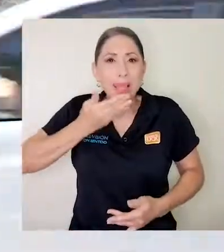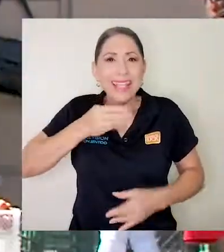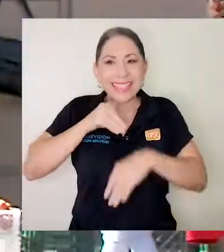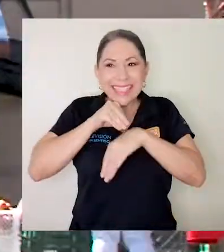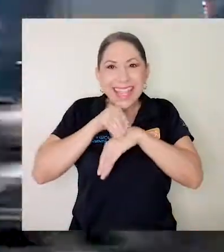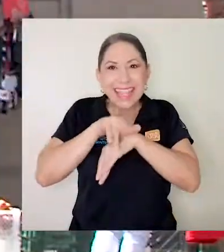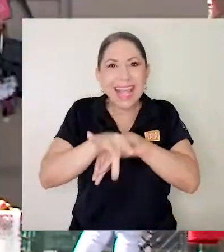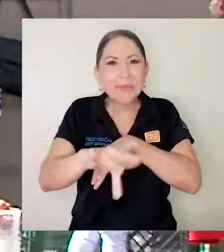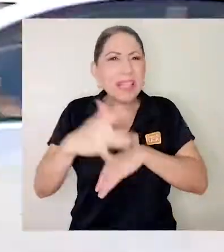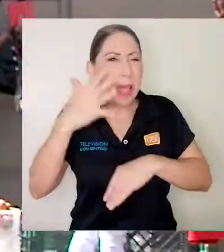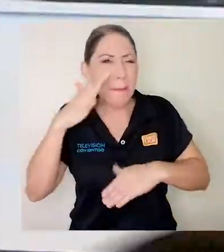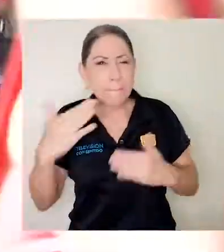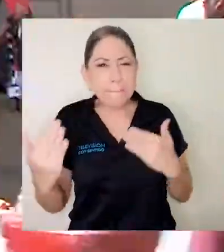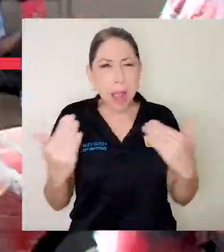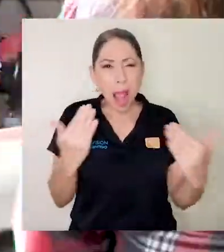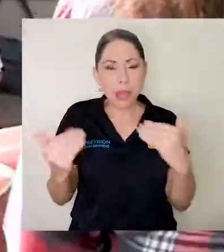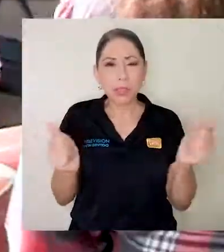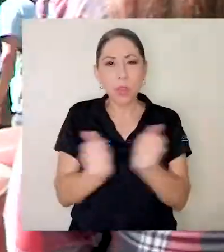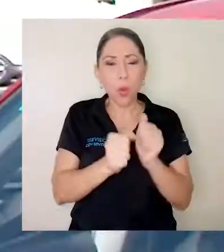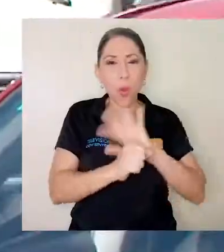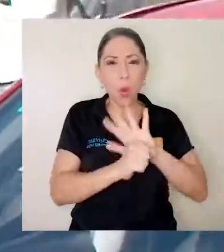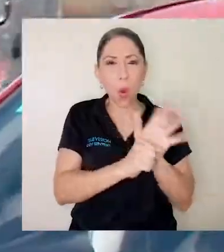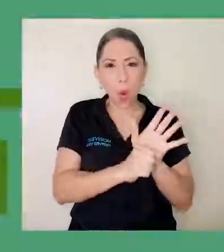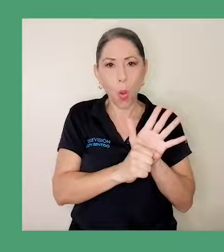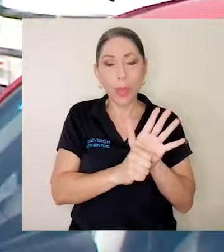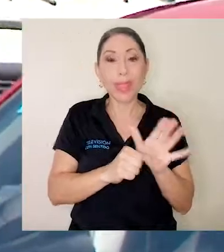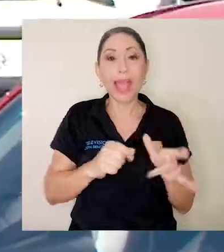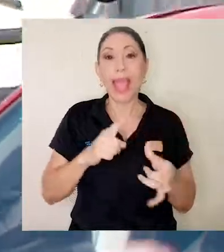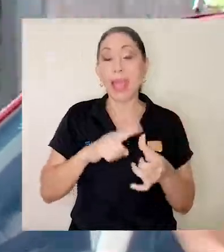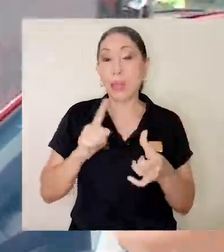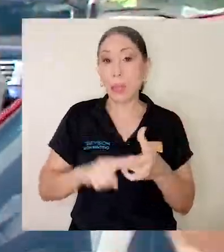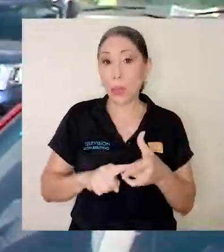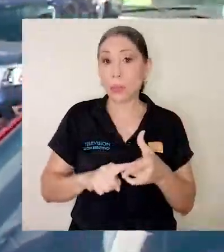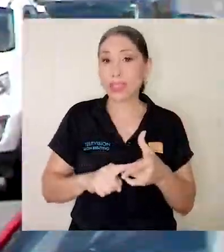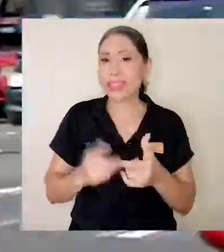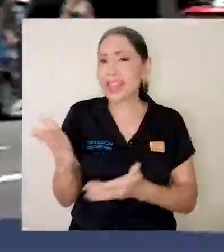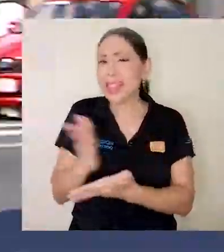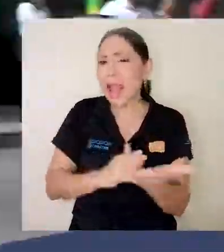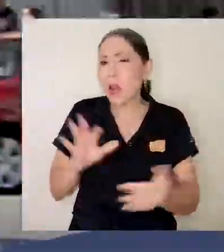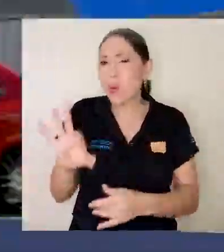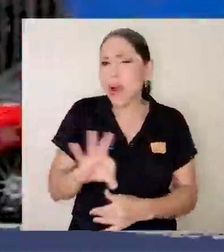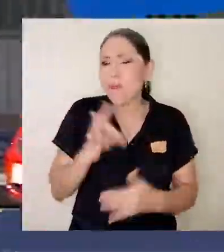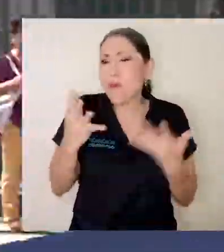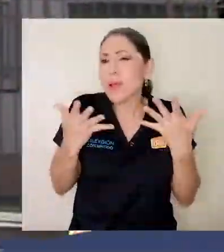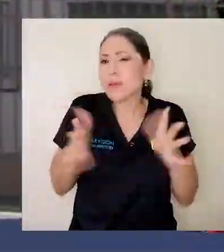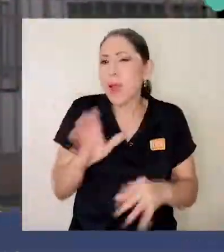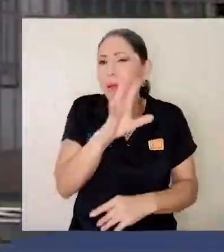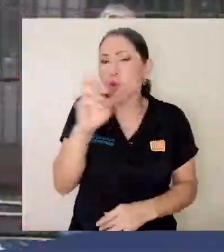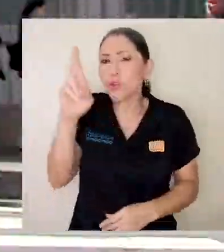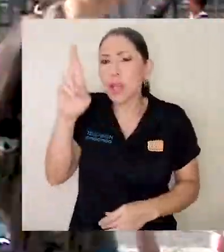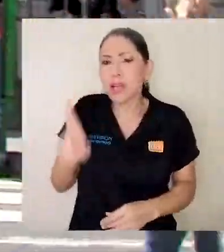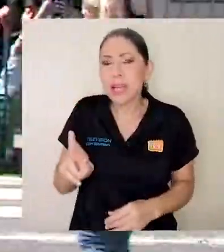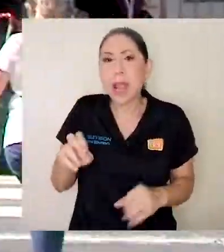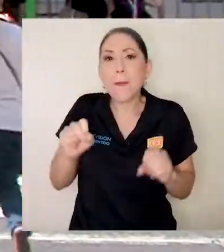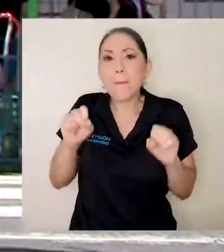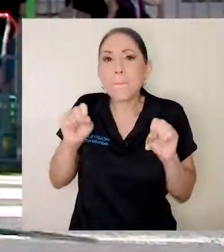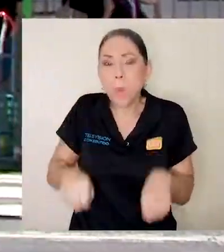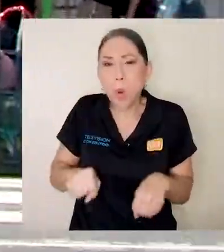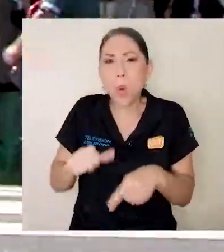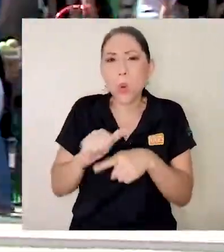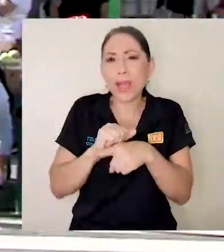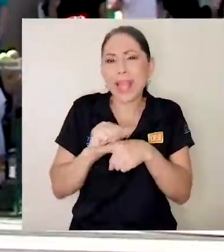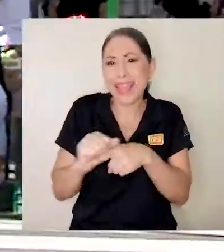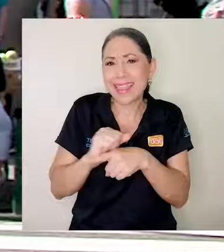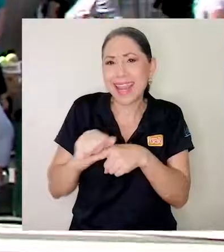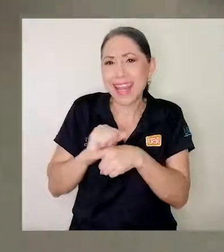muy similar a COVID. Entonces, de alguna manera, Costa Rica tuvo la posibilidad de